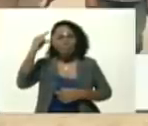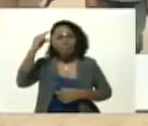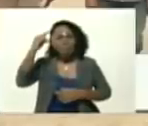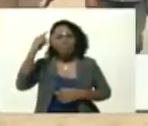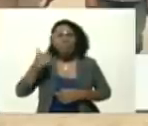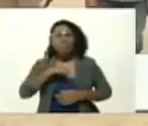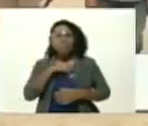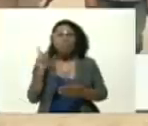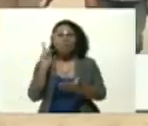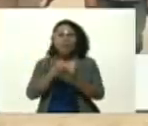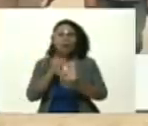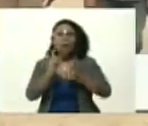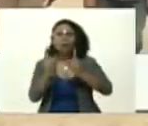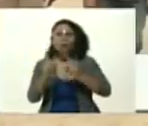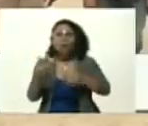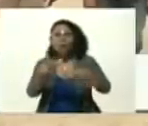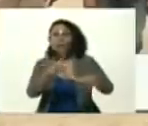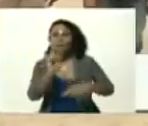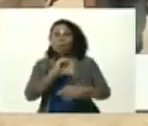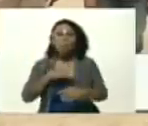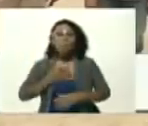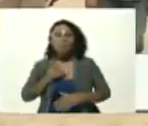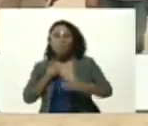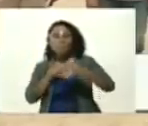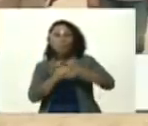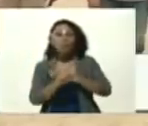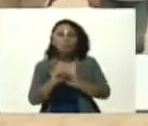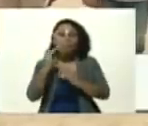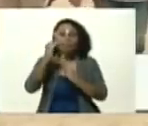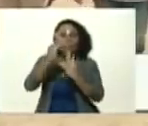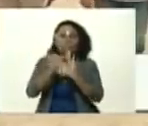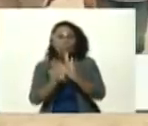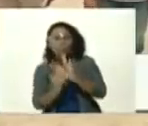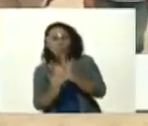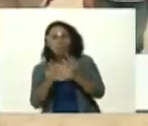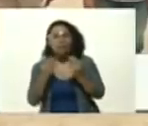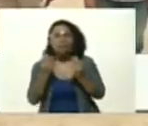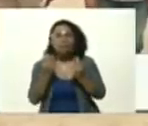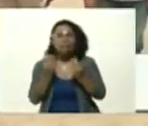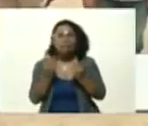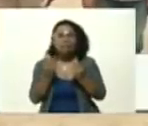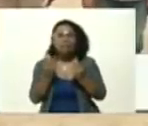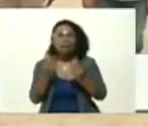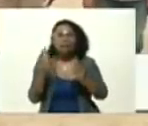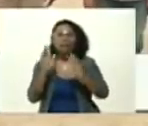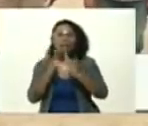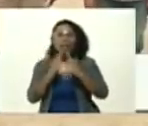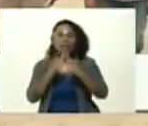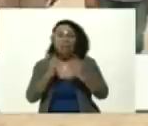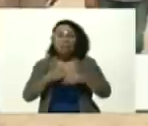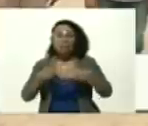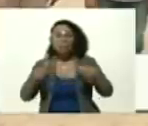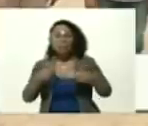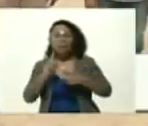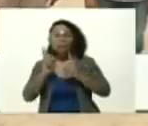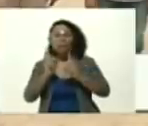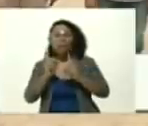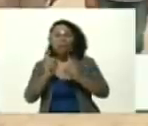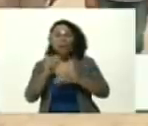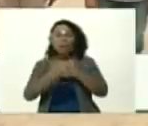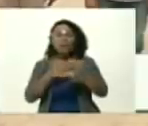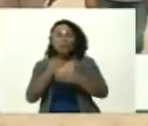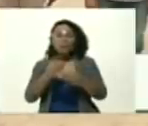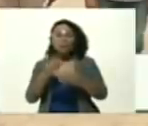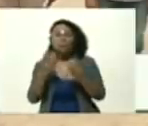llegado a zonas donde no habíamos podido acceder, en vez de disminuir la cantidad de viviendas afectadas, ha aumentado precisamente por